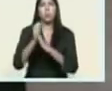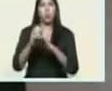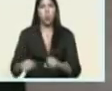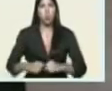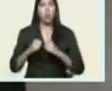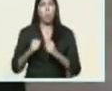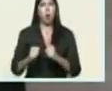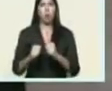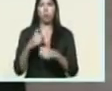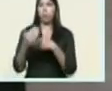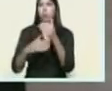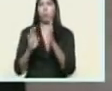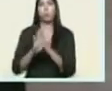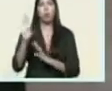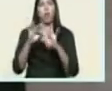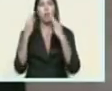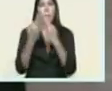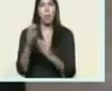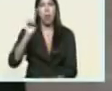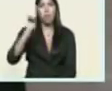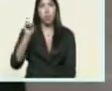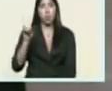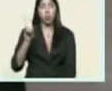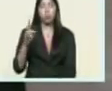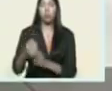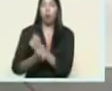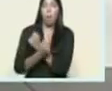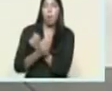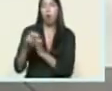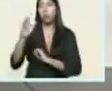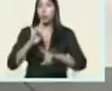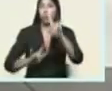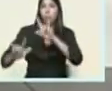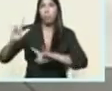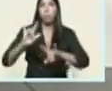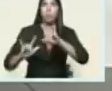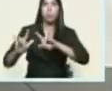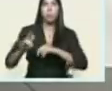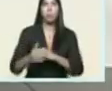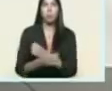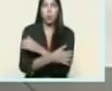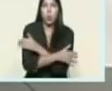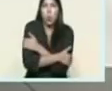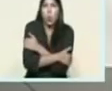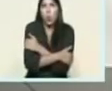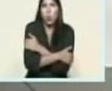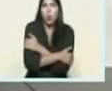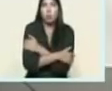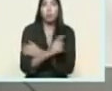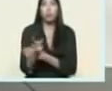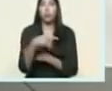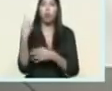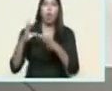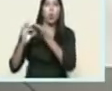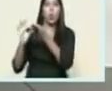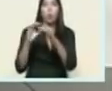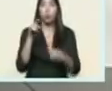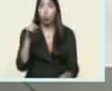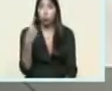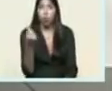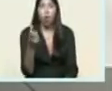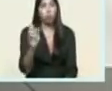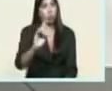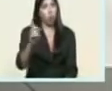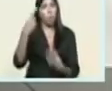Venezuela. Nuestro amor, nuestro acompañamiento, nuestra hermandad, así mira, vamos juntos mujer, tú no estás